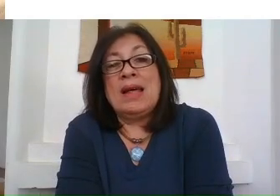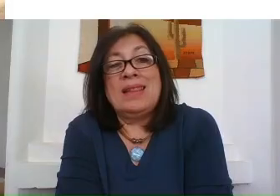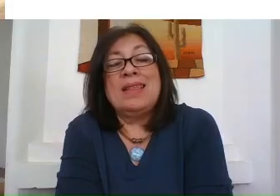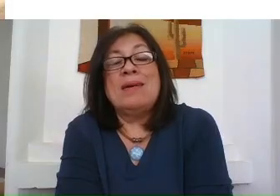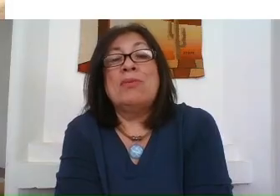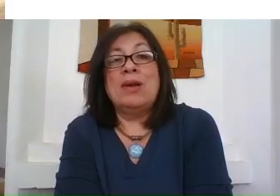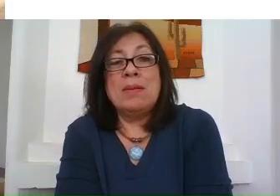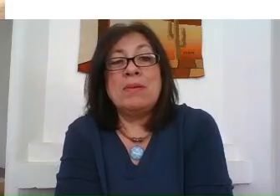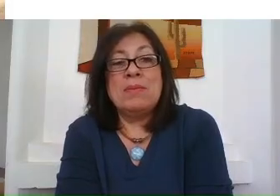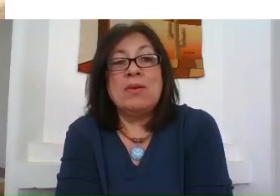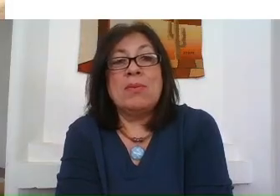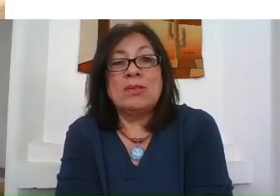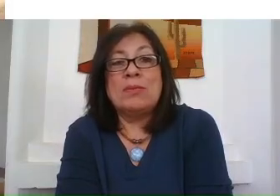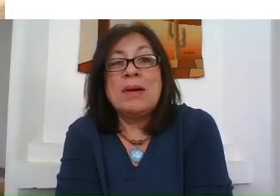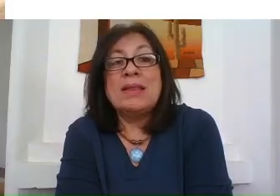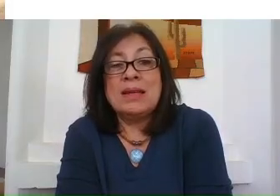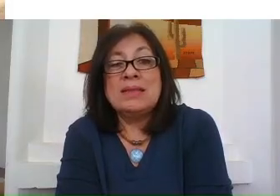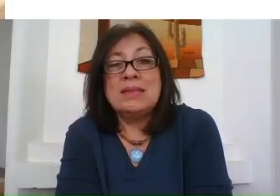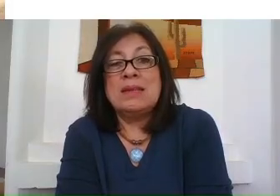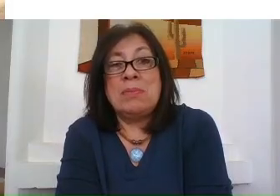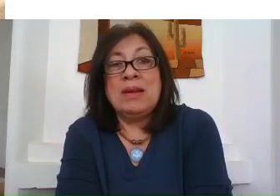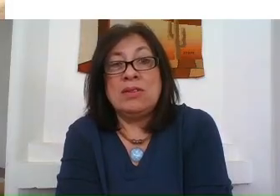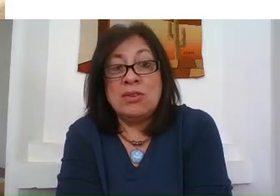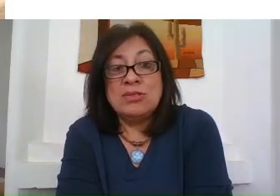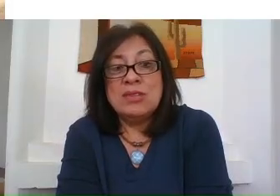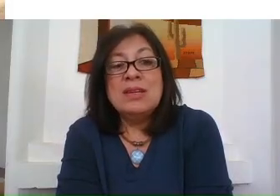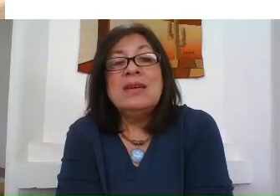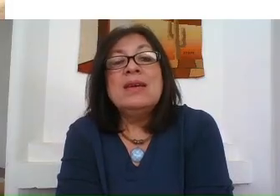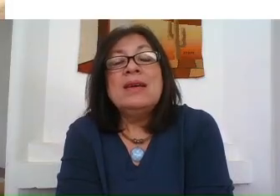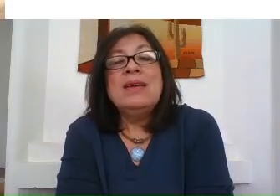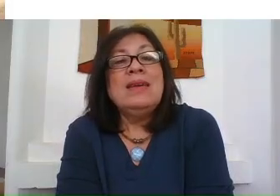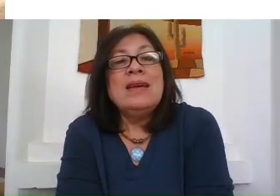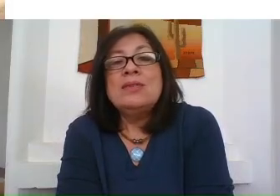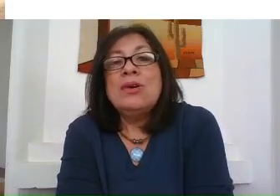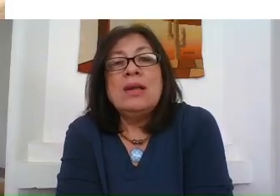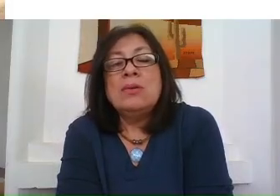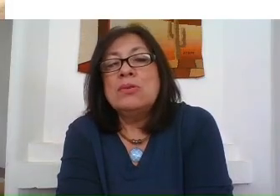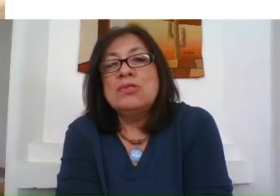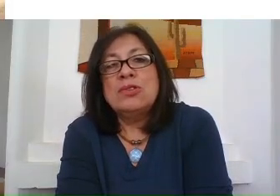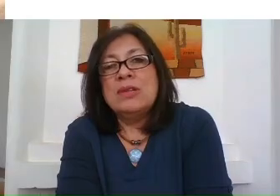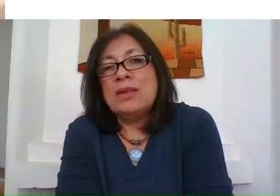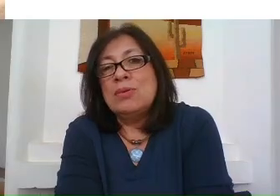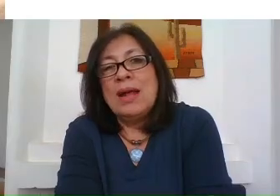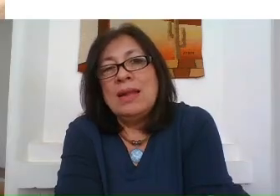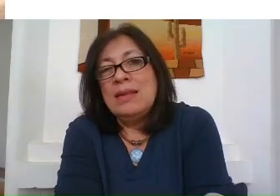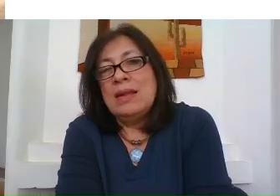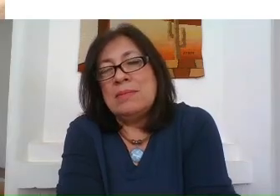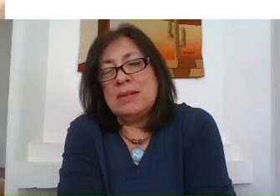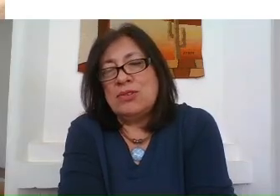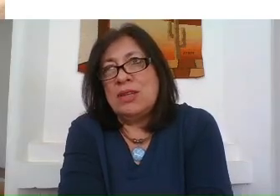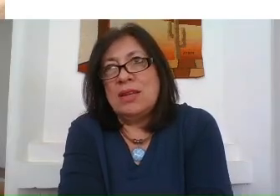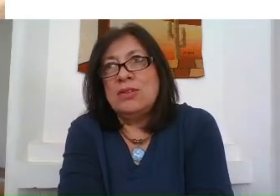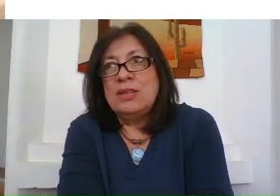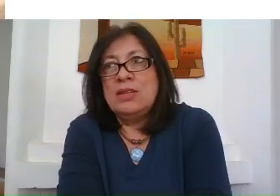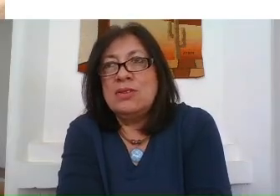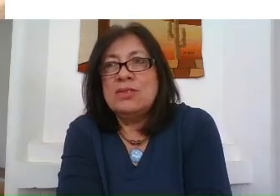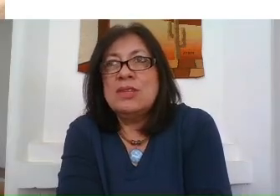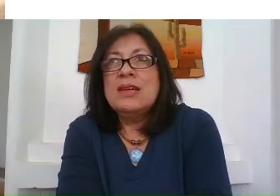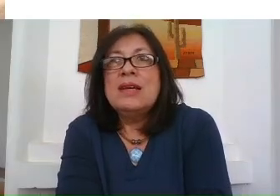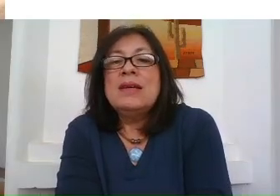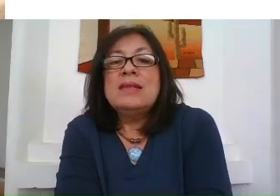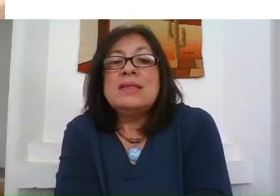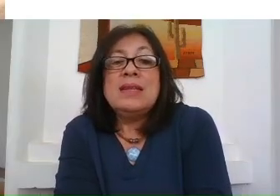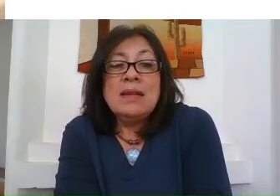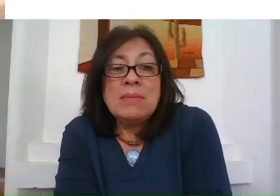preparados para deambular primero en cuatro patas y después en dos. Y eso es el curso natural de la mayoría de los